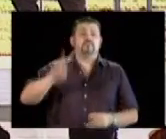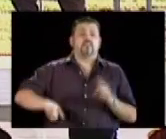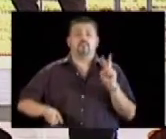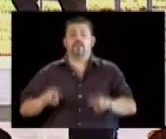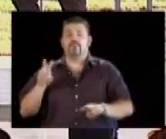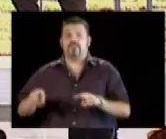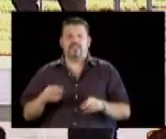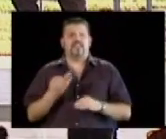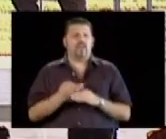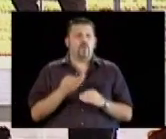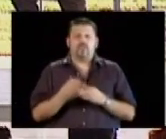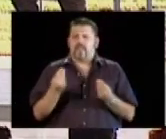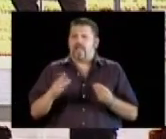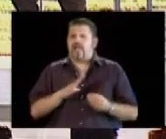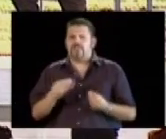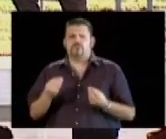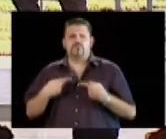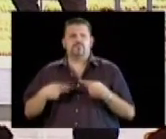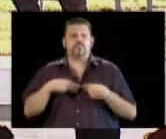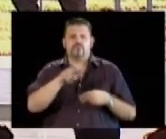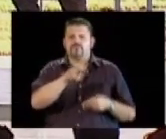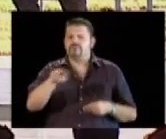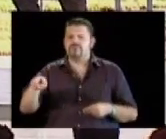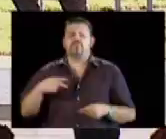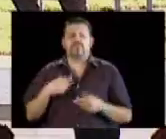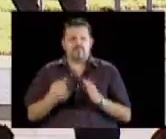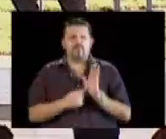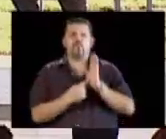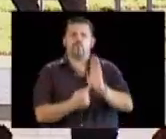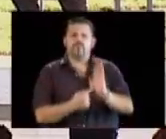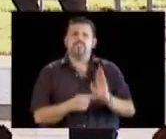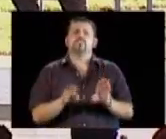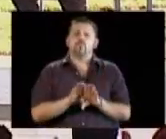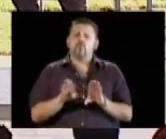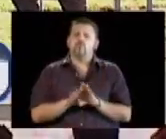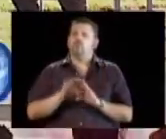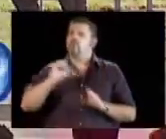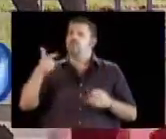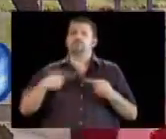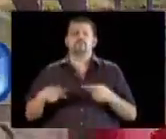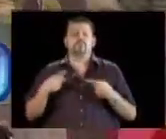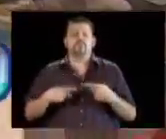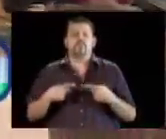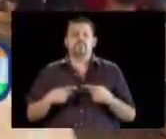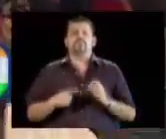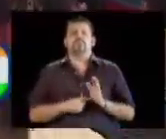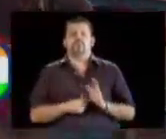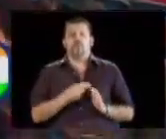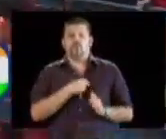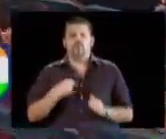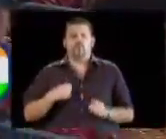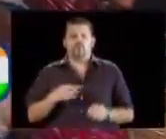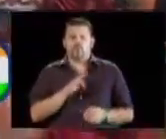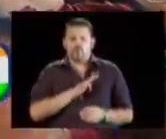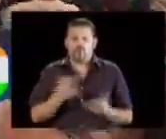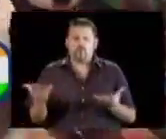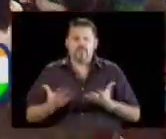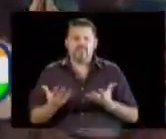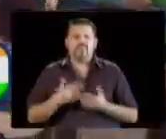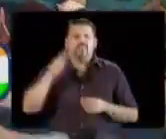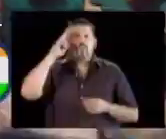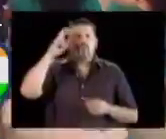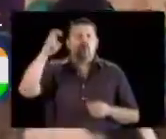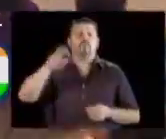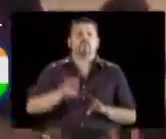sentados en este momento hay más testimonios de gente que les demuestra cómo los paisanos sí pueden realizar sus